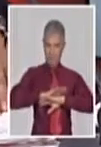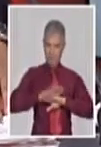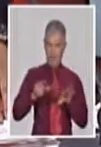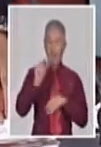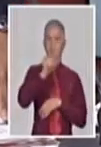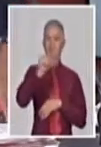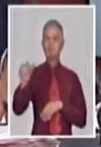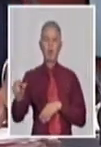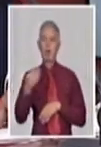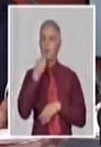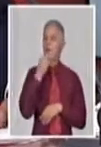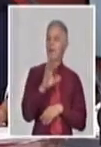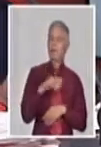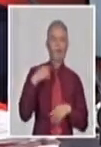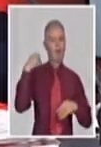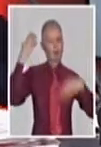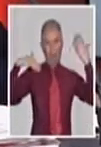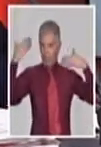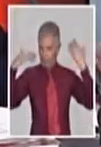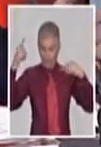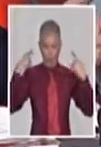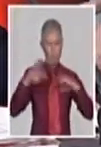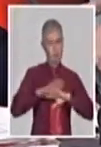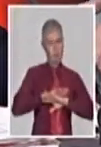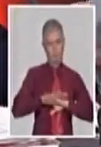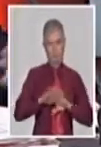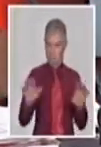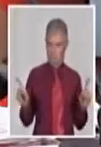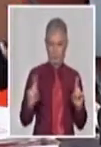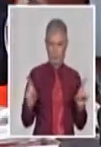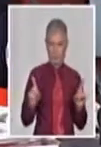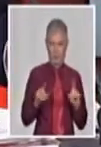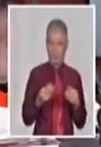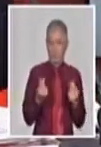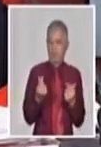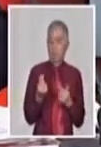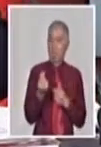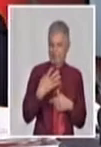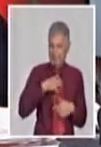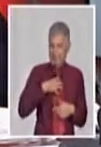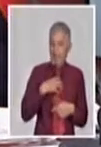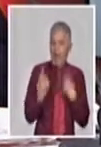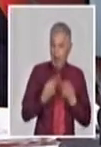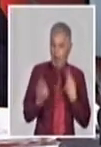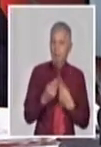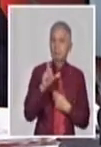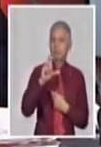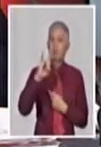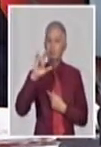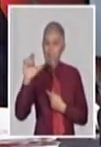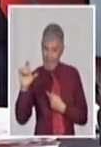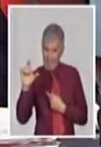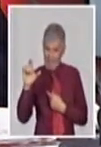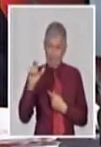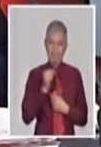no pueden tener ningún desespero, los que tengan un nivel de CUC que lo quieran cambiar a peso cubano.